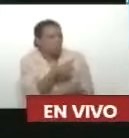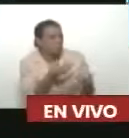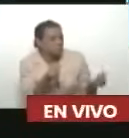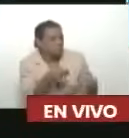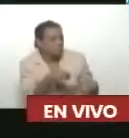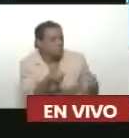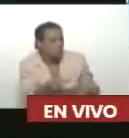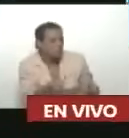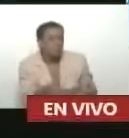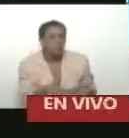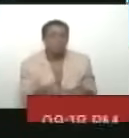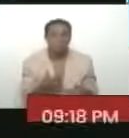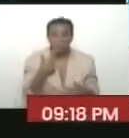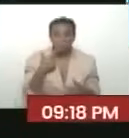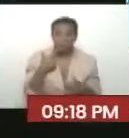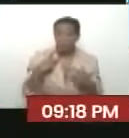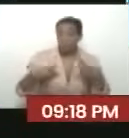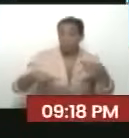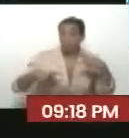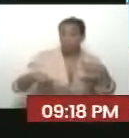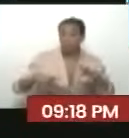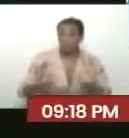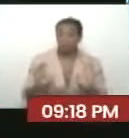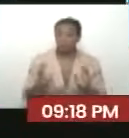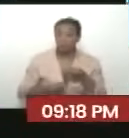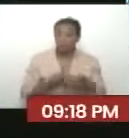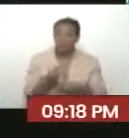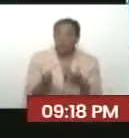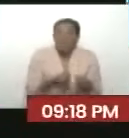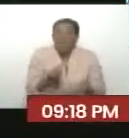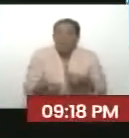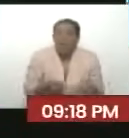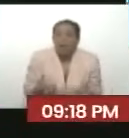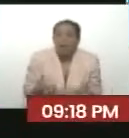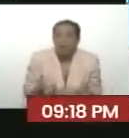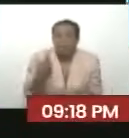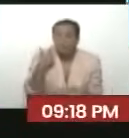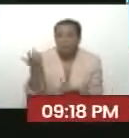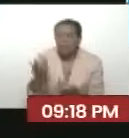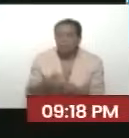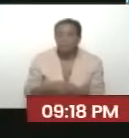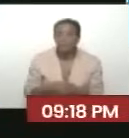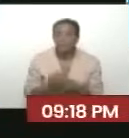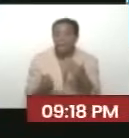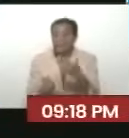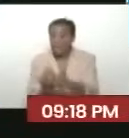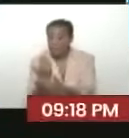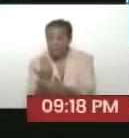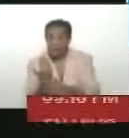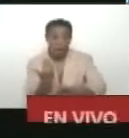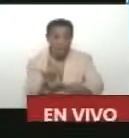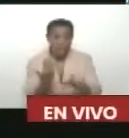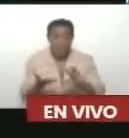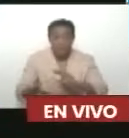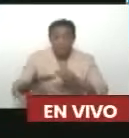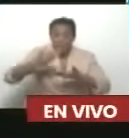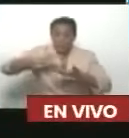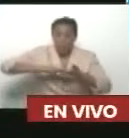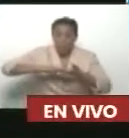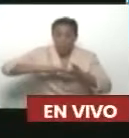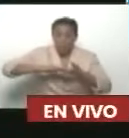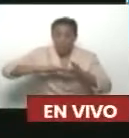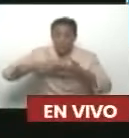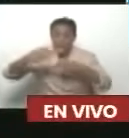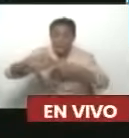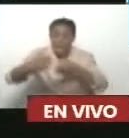Correcto. De esto podemos hacer un TikToker. ¿Ahora qué hago, licenciada? Impreso el comprobante, lo dobla y lo introduce en